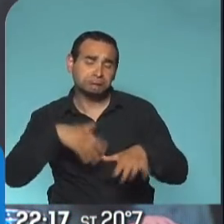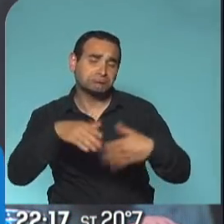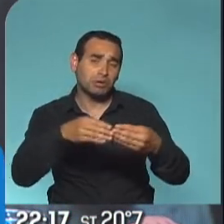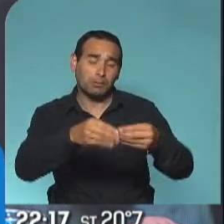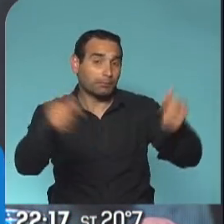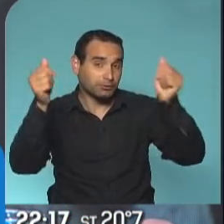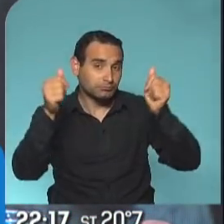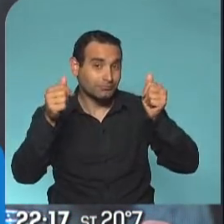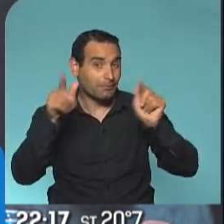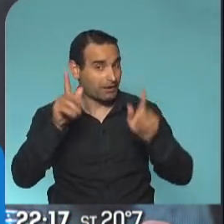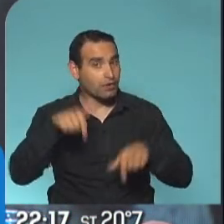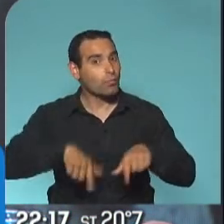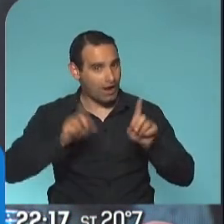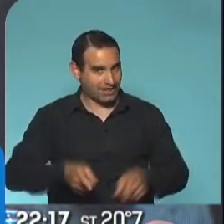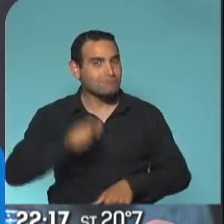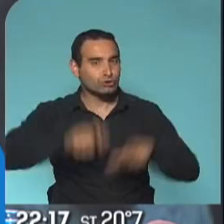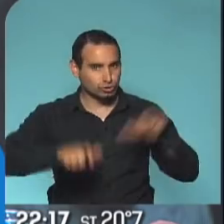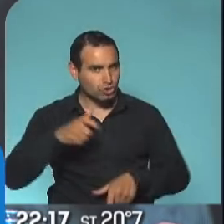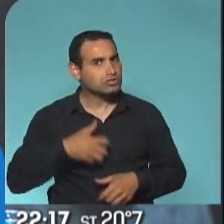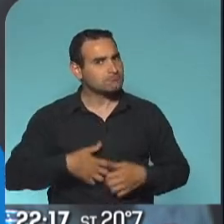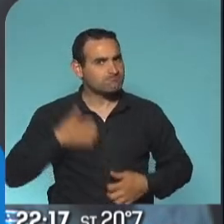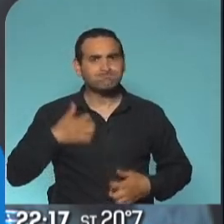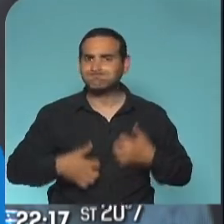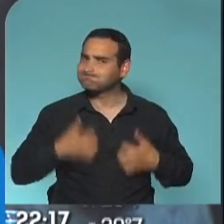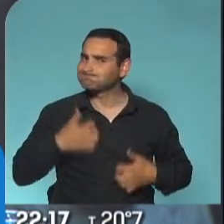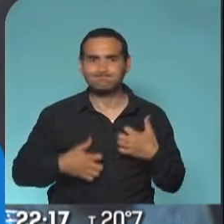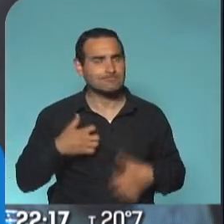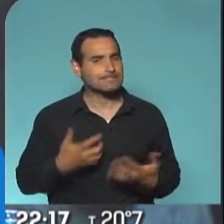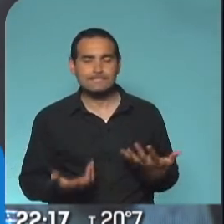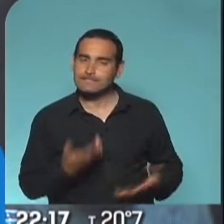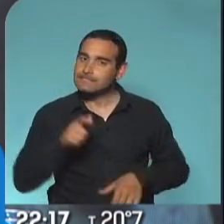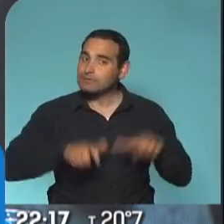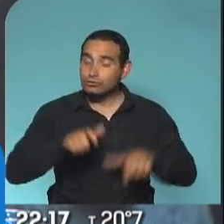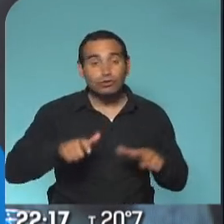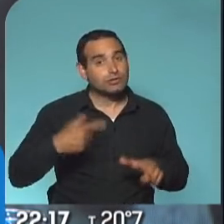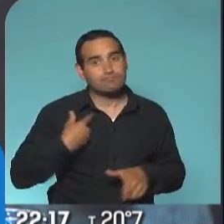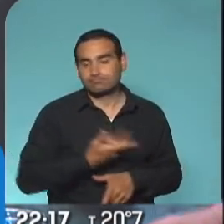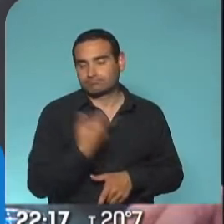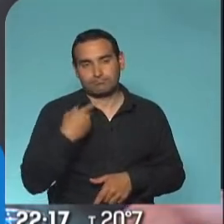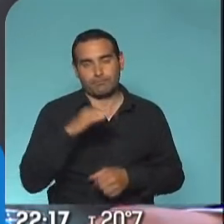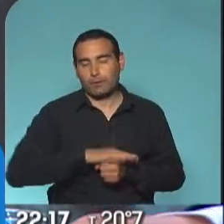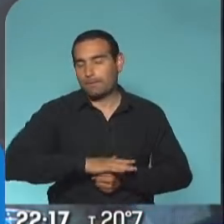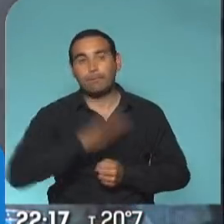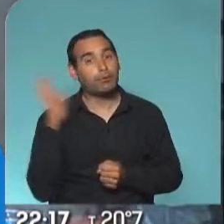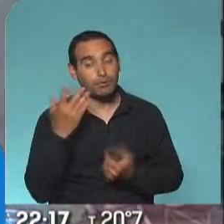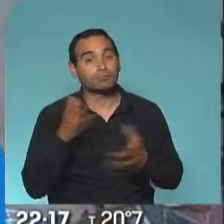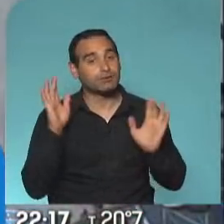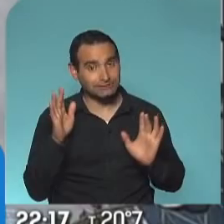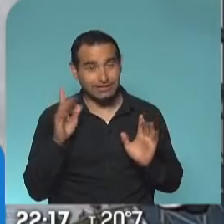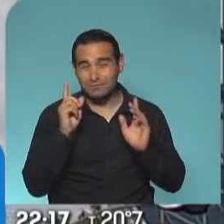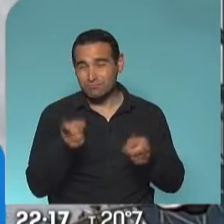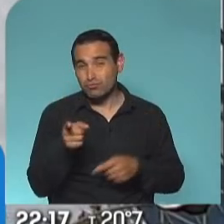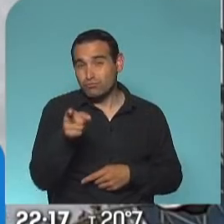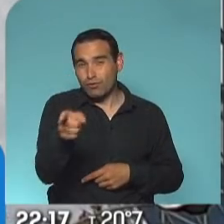Ahora, el malestar está crujiendo la sociedad chilena. En algún momento va a terminar de explotar, si es que, como decía